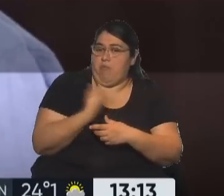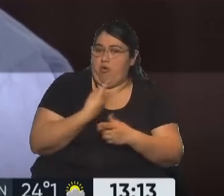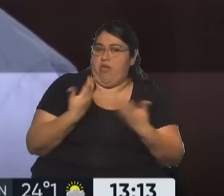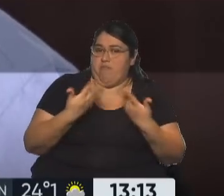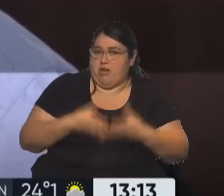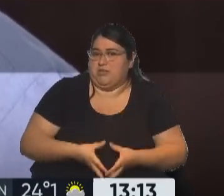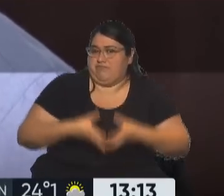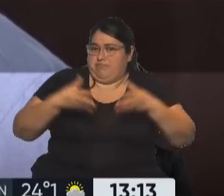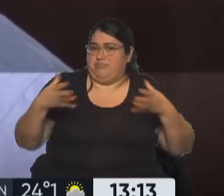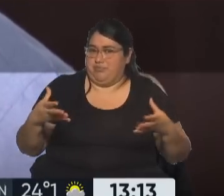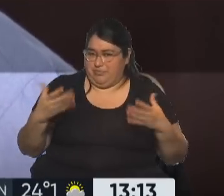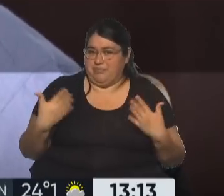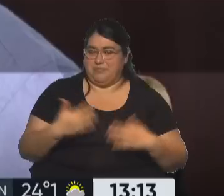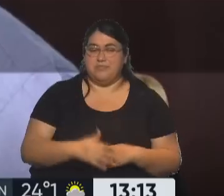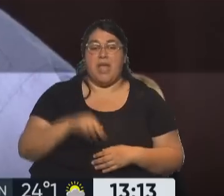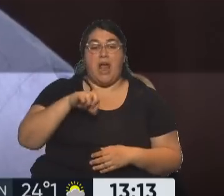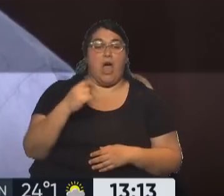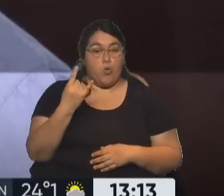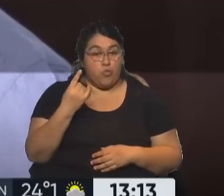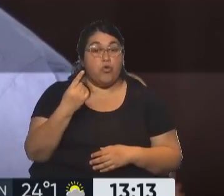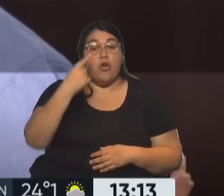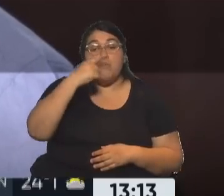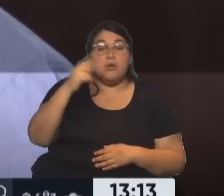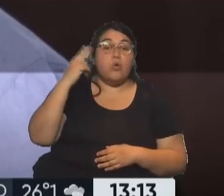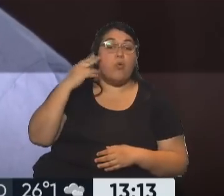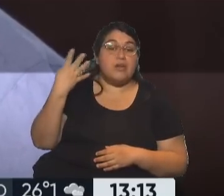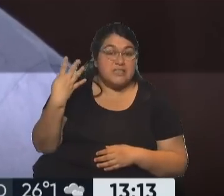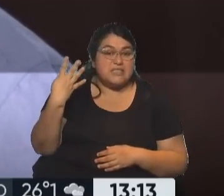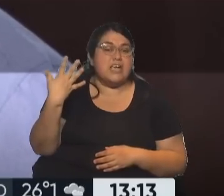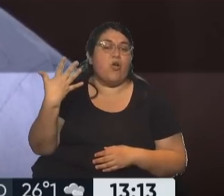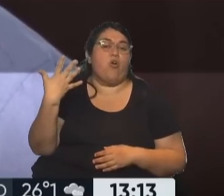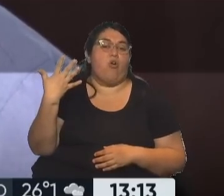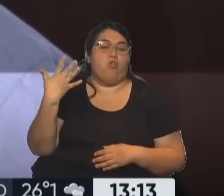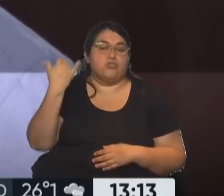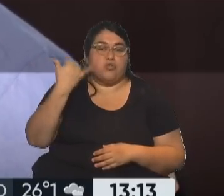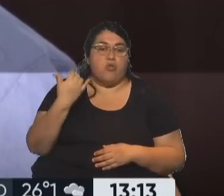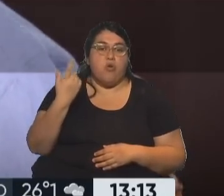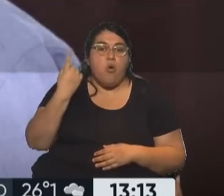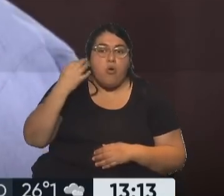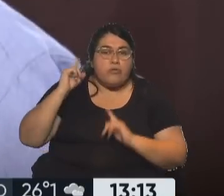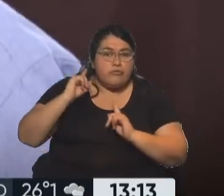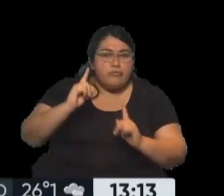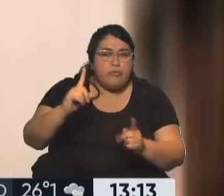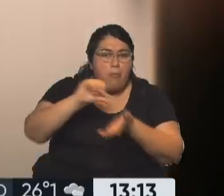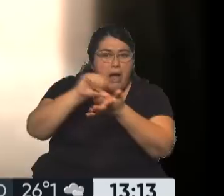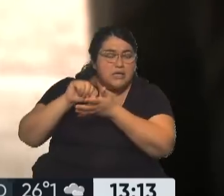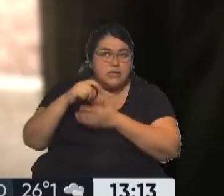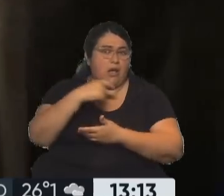sabe, representatividade da ONU. A ONU de 45 não representa mais do que é o mundo de